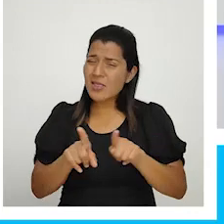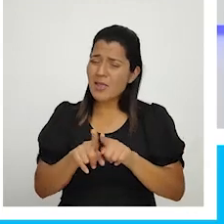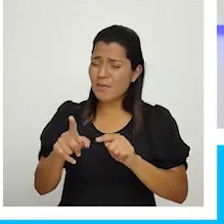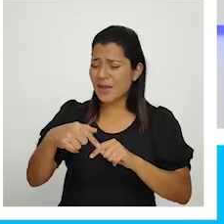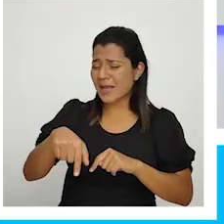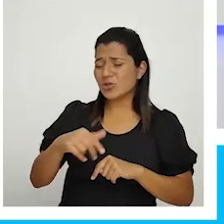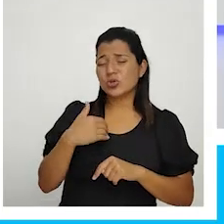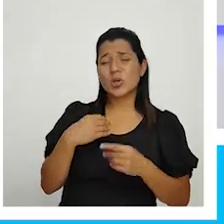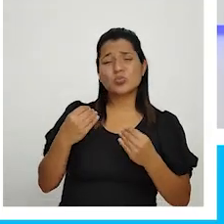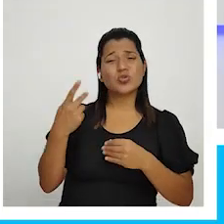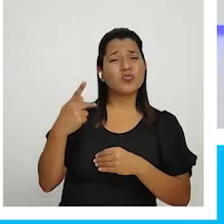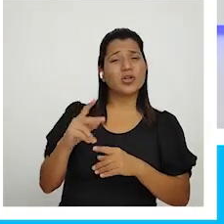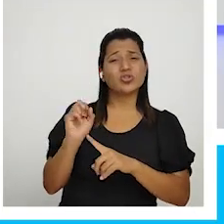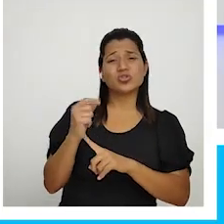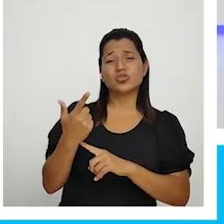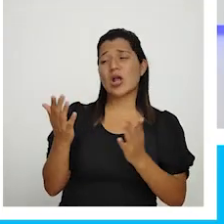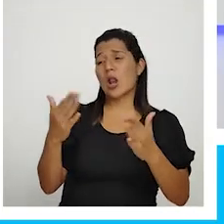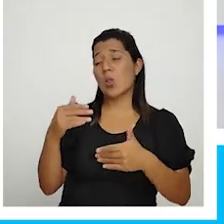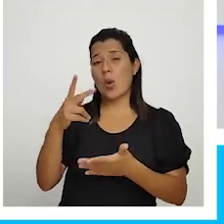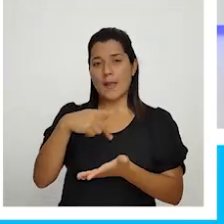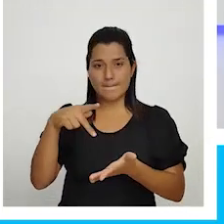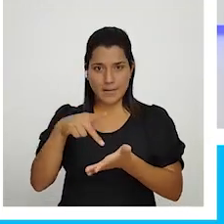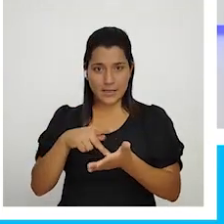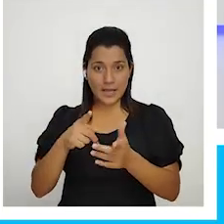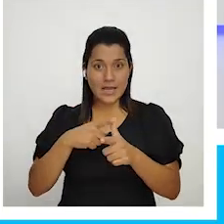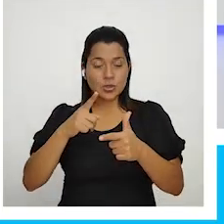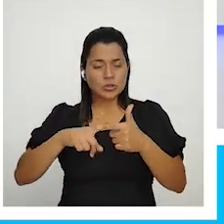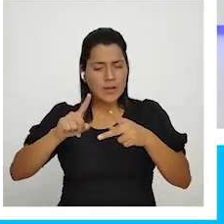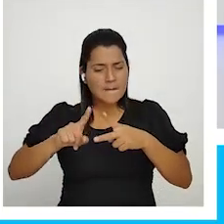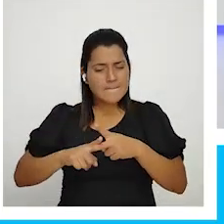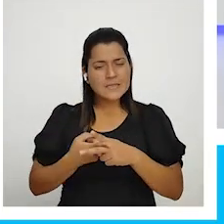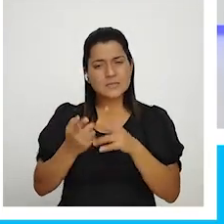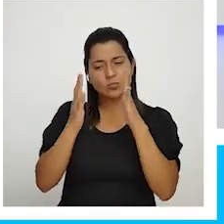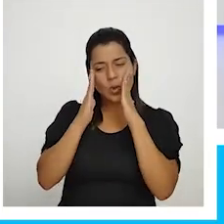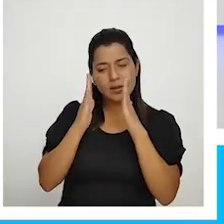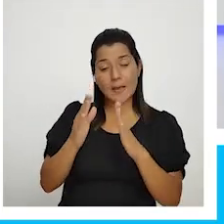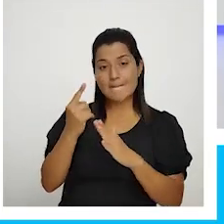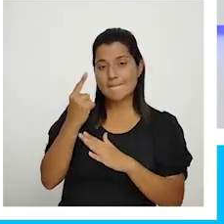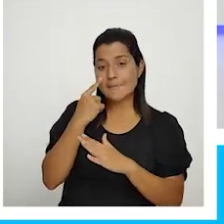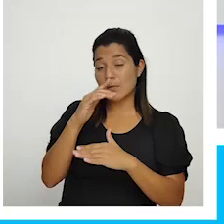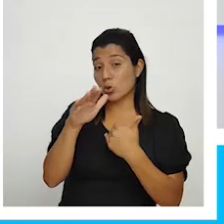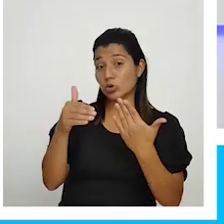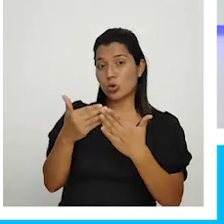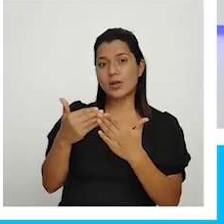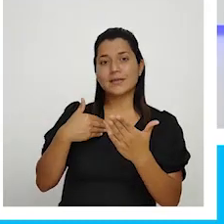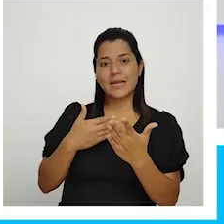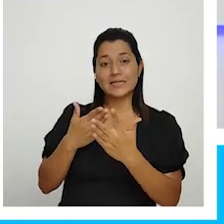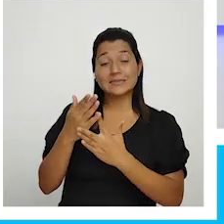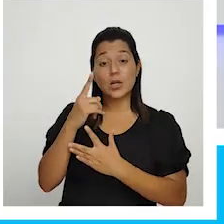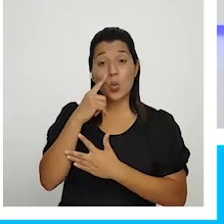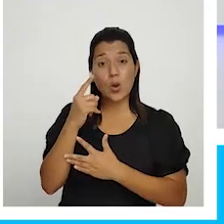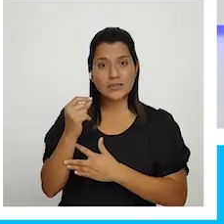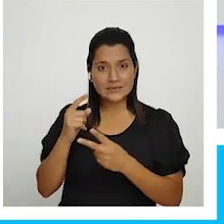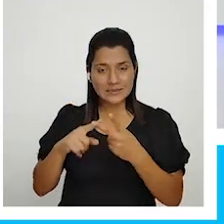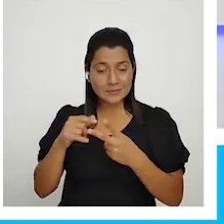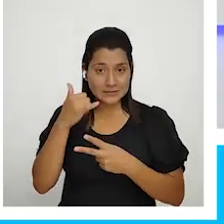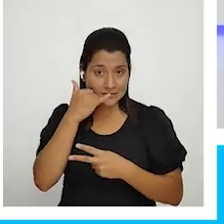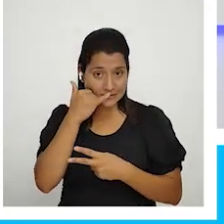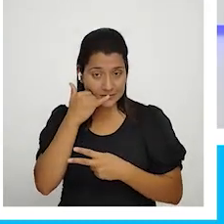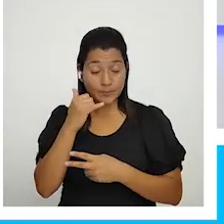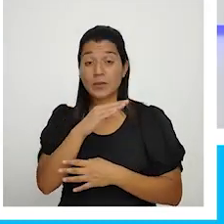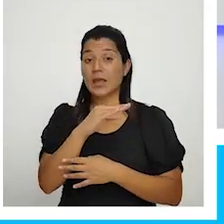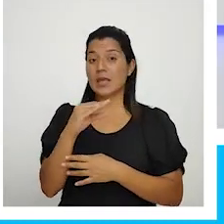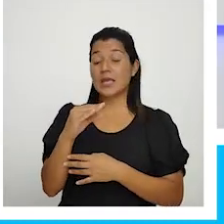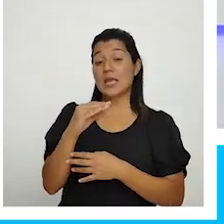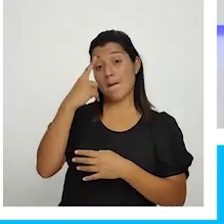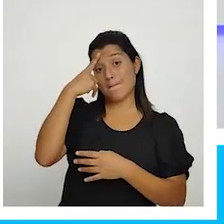sin parques y sin nada, ¿verdad? Entonces, empezamos a ver a estas mamás, encontramos que todas tenían acceso a WhatsApp y a un celular y por medio de